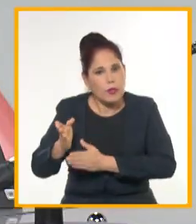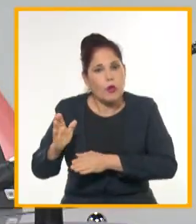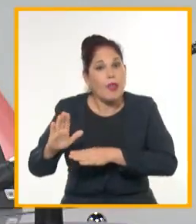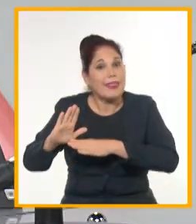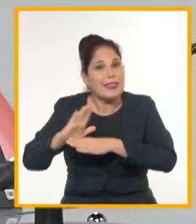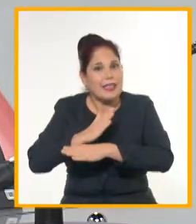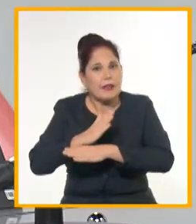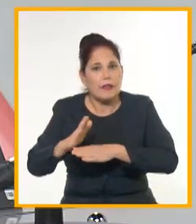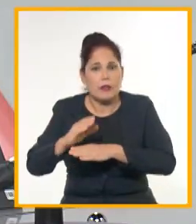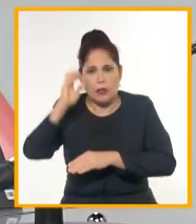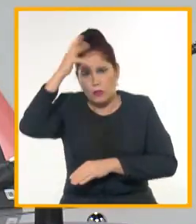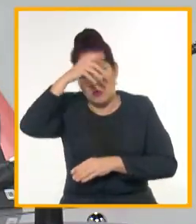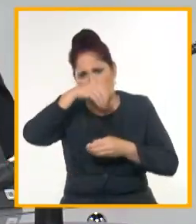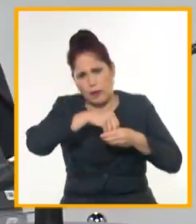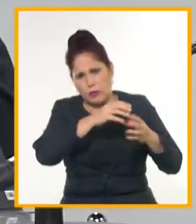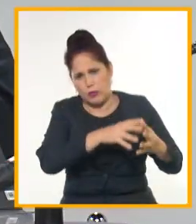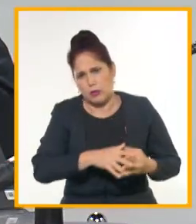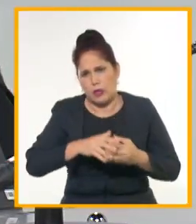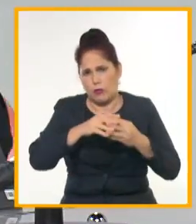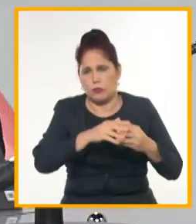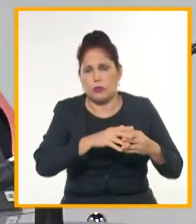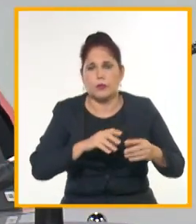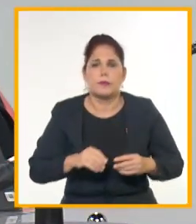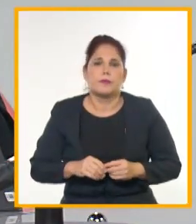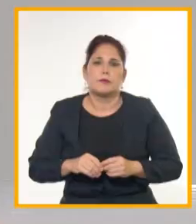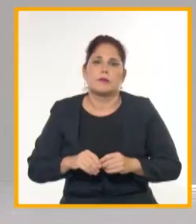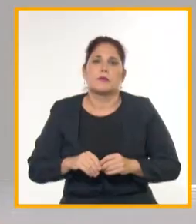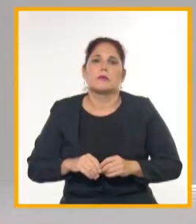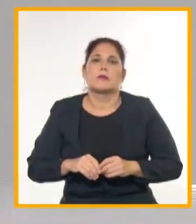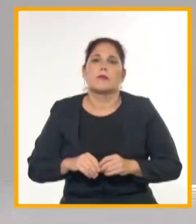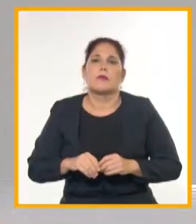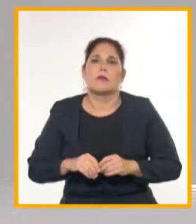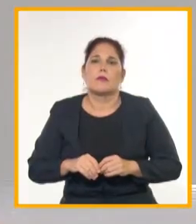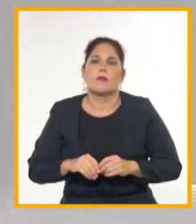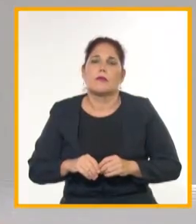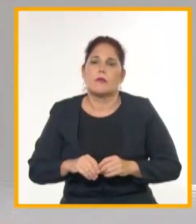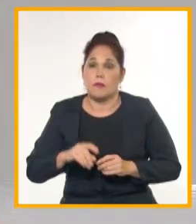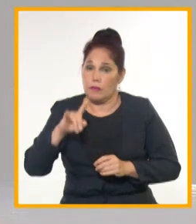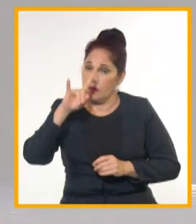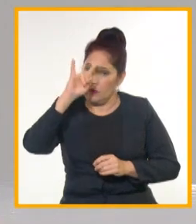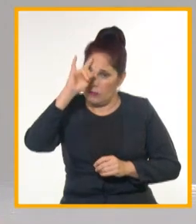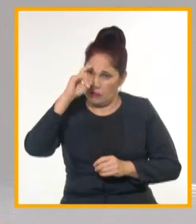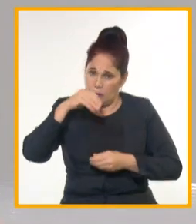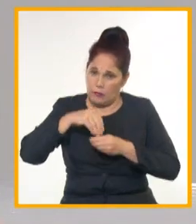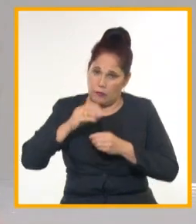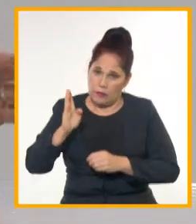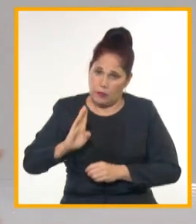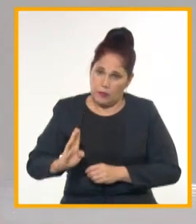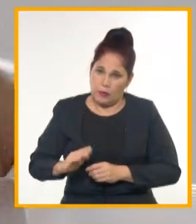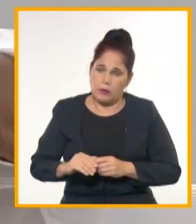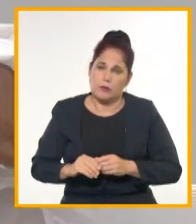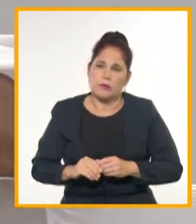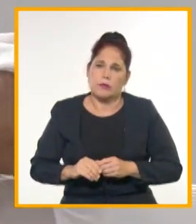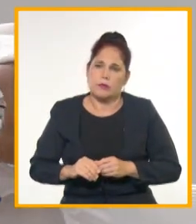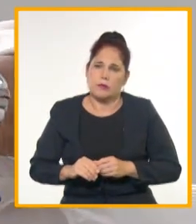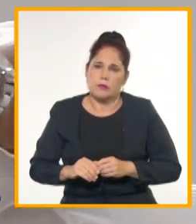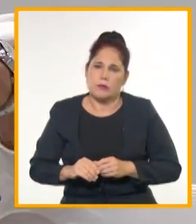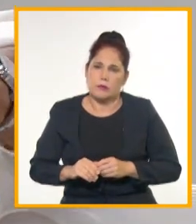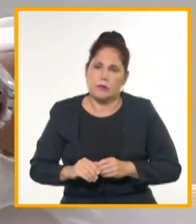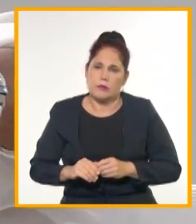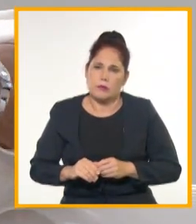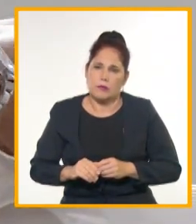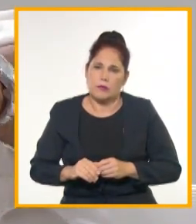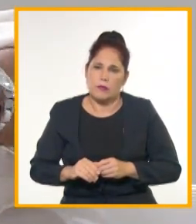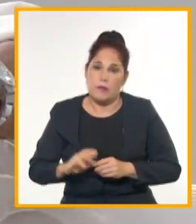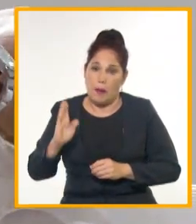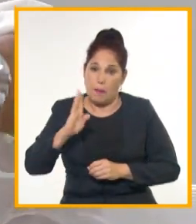ejemplo, Trump en Estados Unidos de alguna manera, ¿no? Eso es importante. Sí, claro. En Brasil la ciudadanía, no solamente